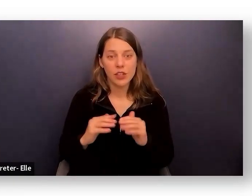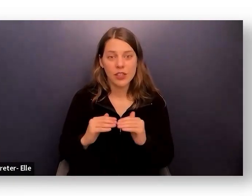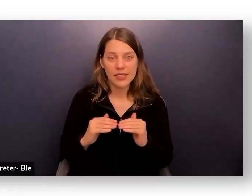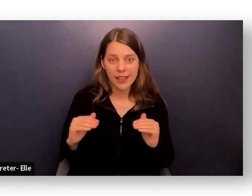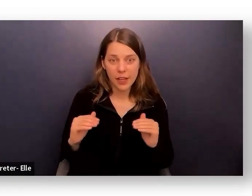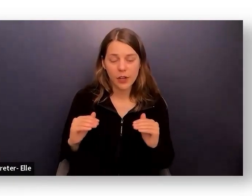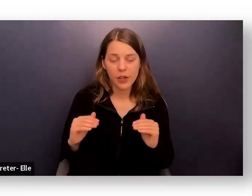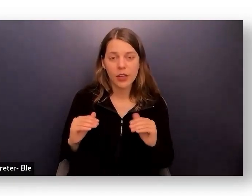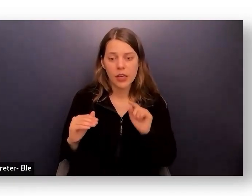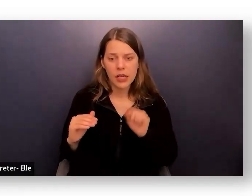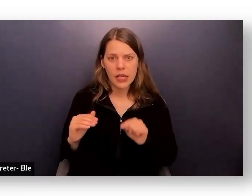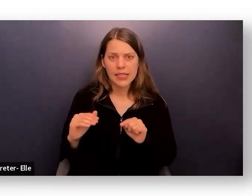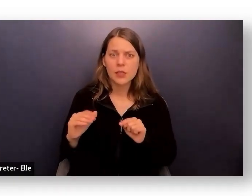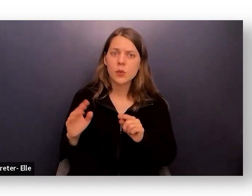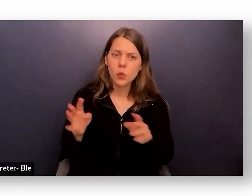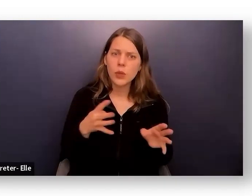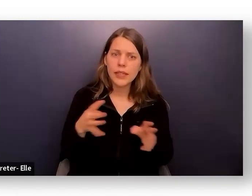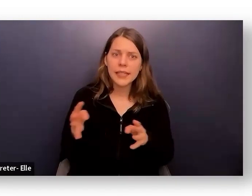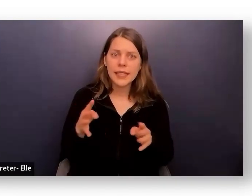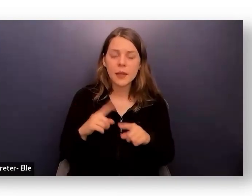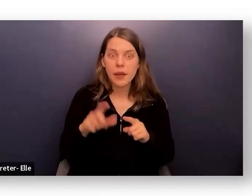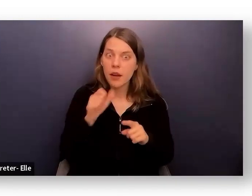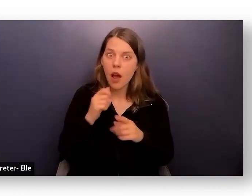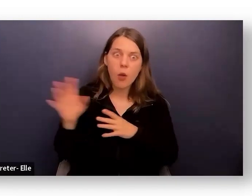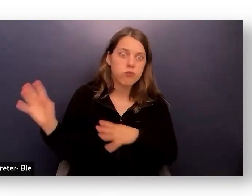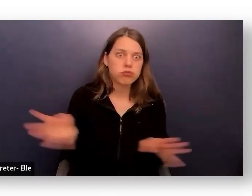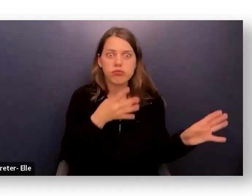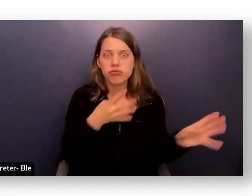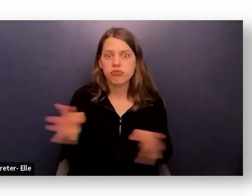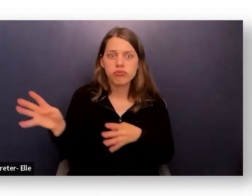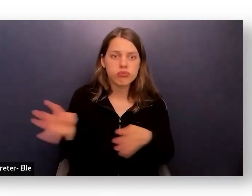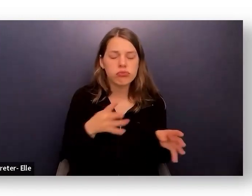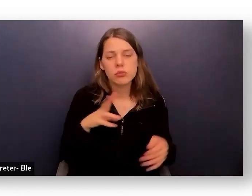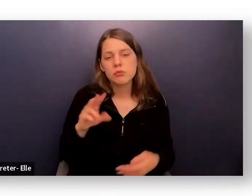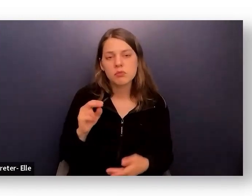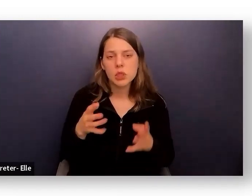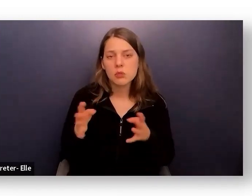Pero primeramente, antes, el primer nivel,